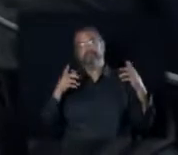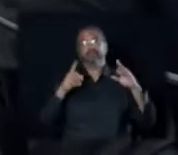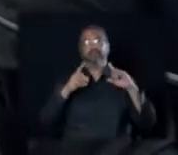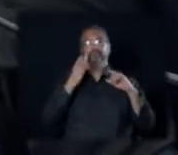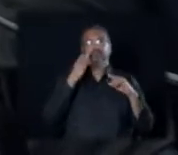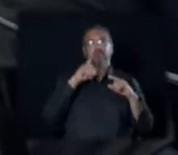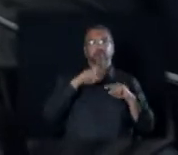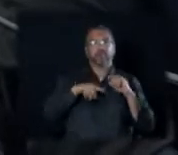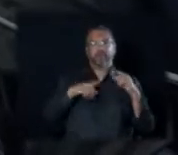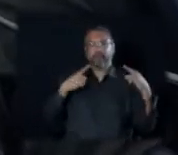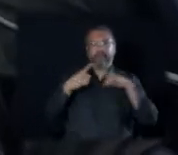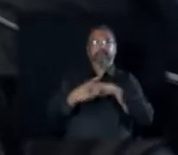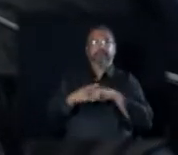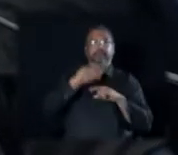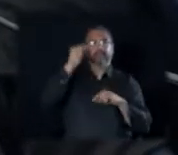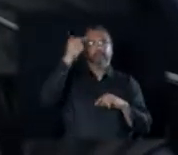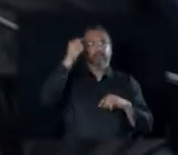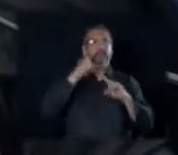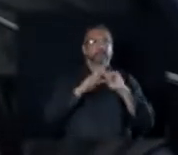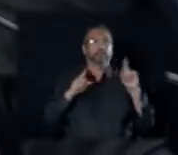alinear en algún momento.